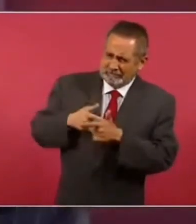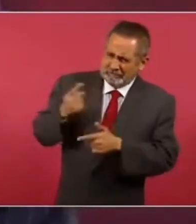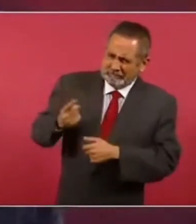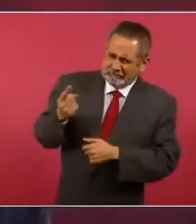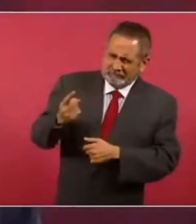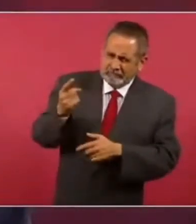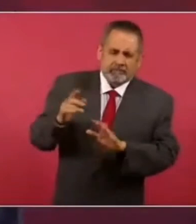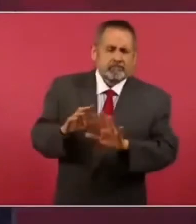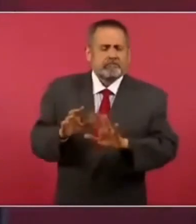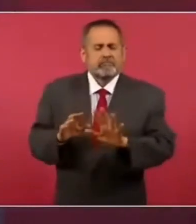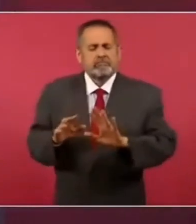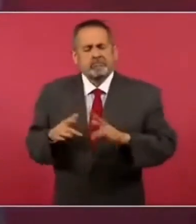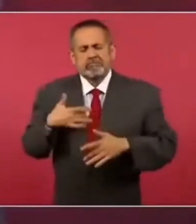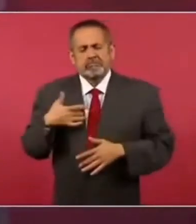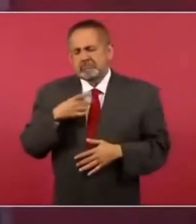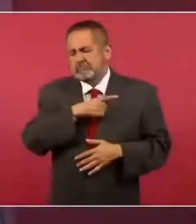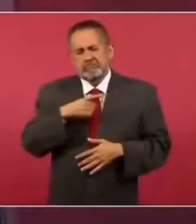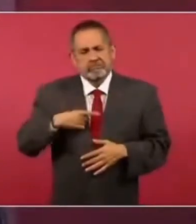ni sentirse